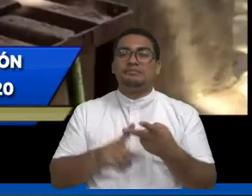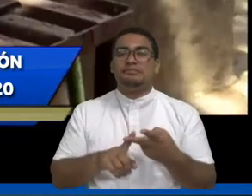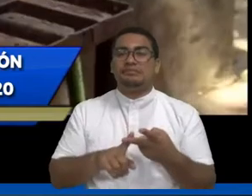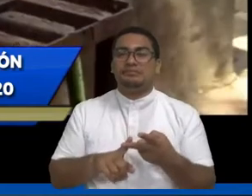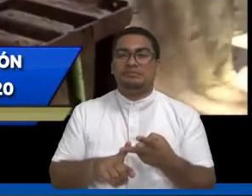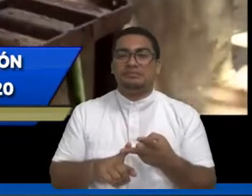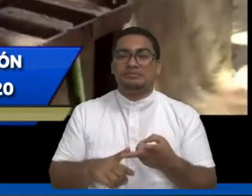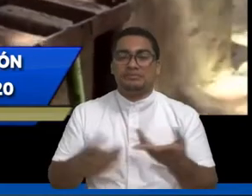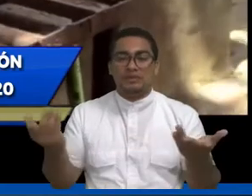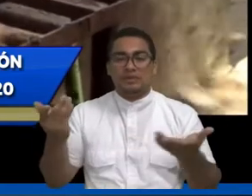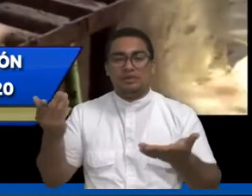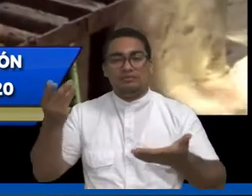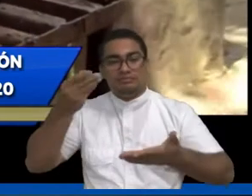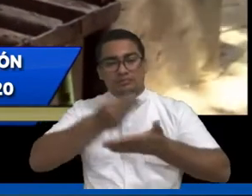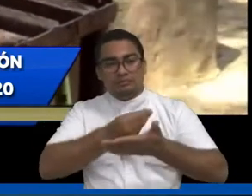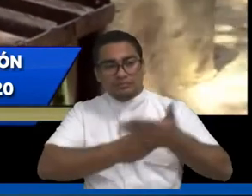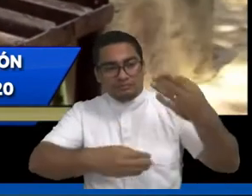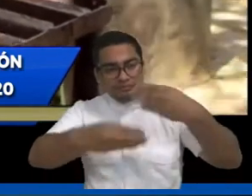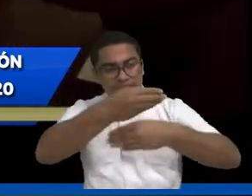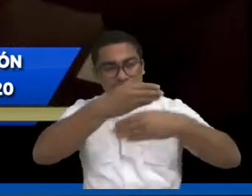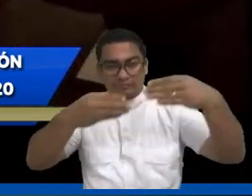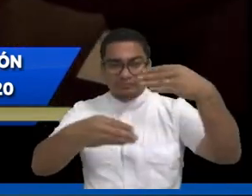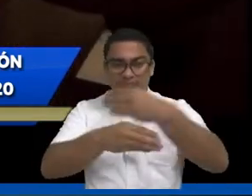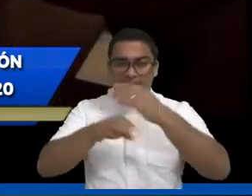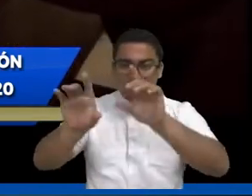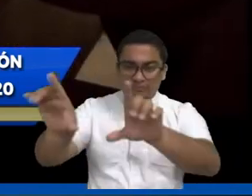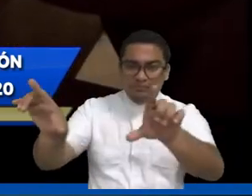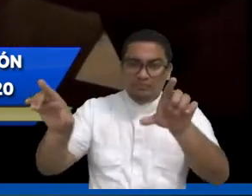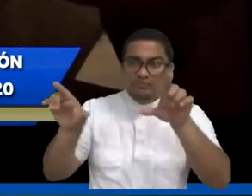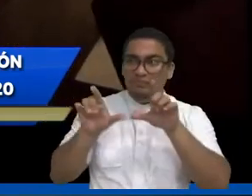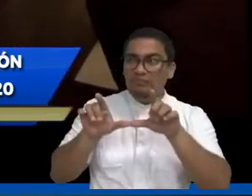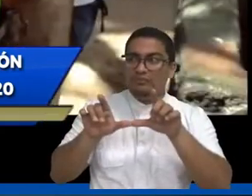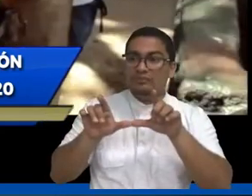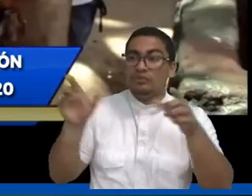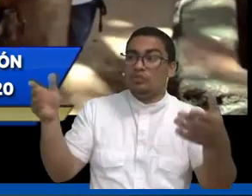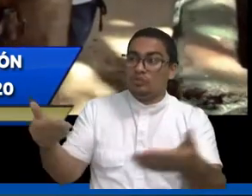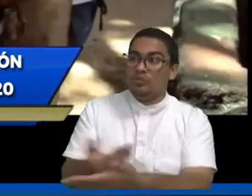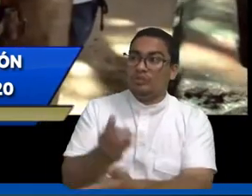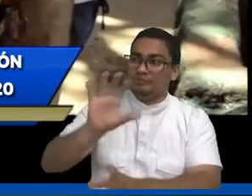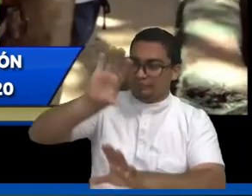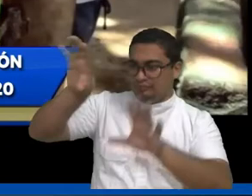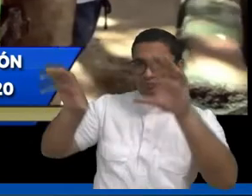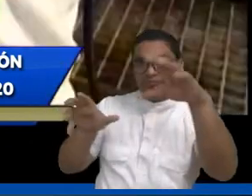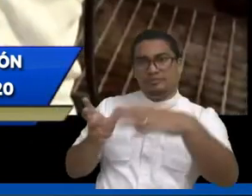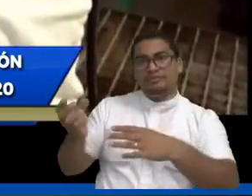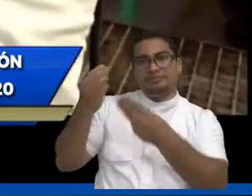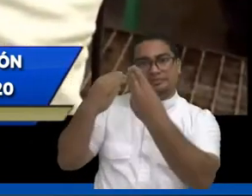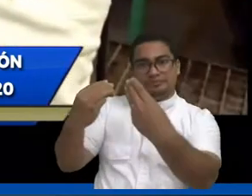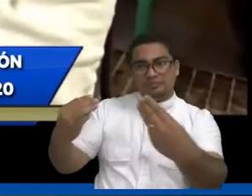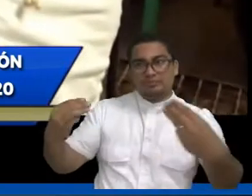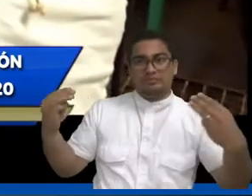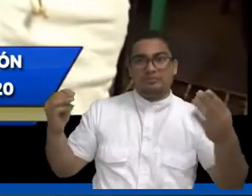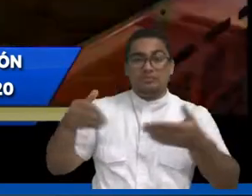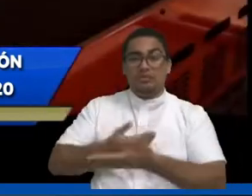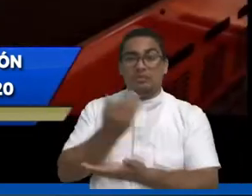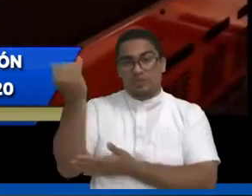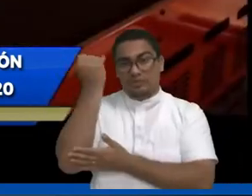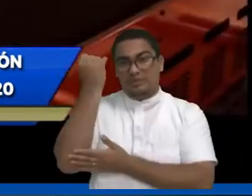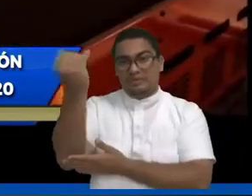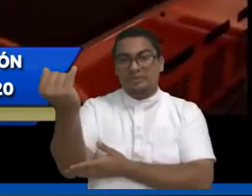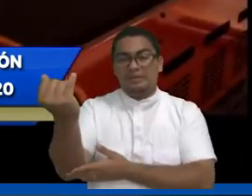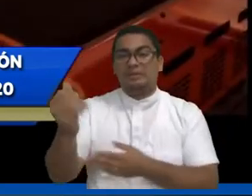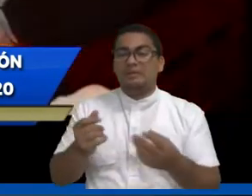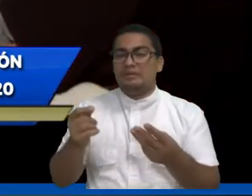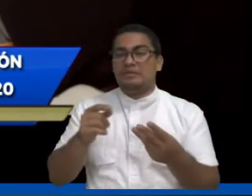en infraestructura sea tenés que adecuar espacios tenés que modernizar sus equipos técnicos tecnológicos si